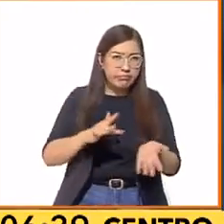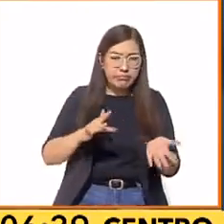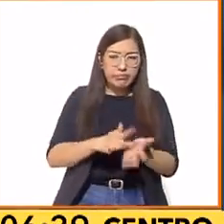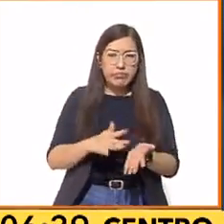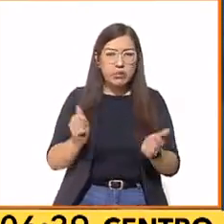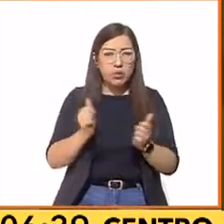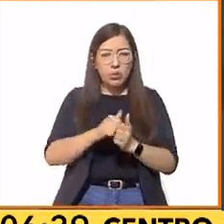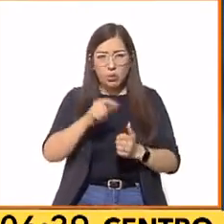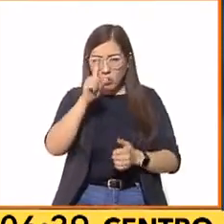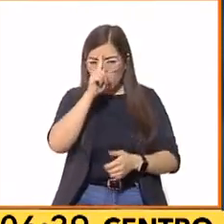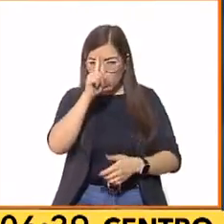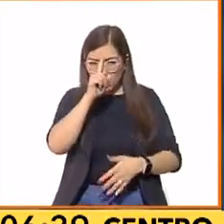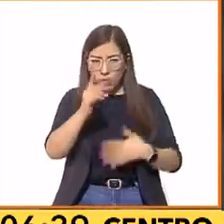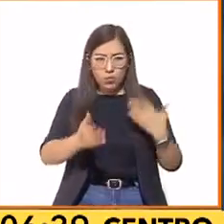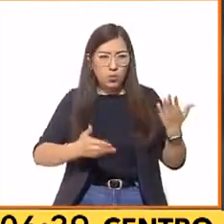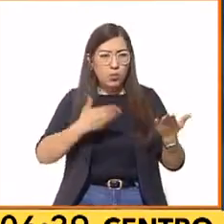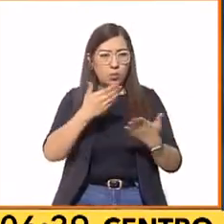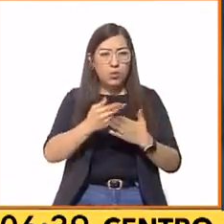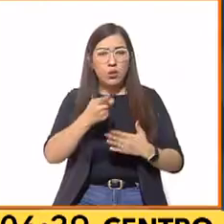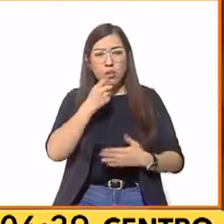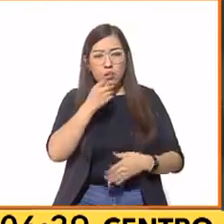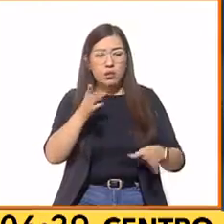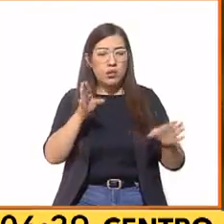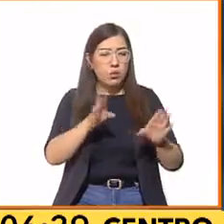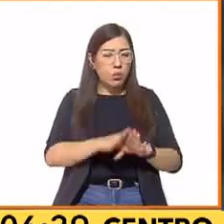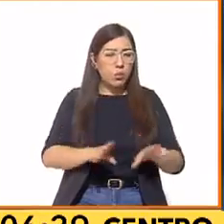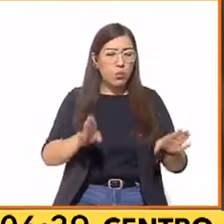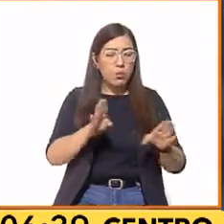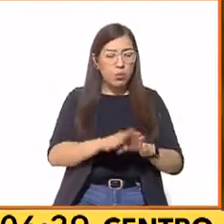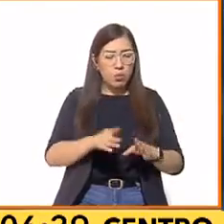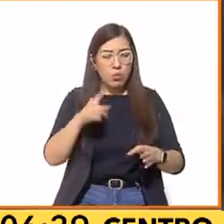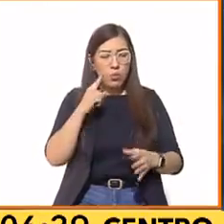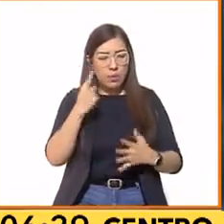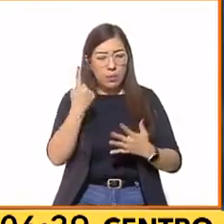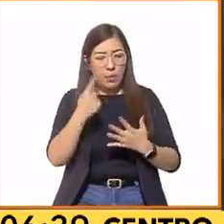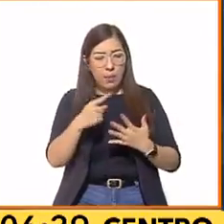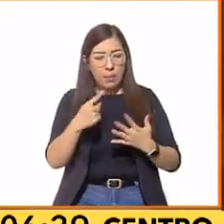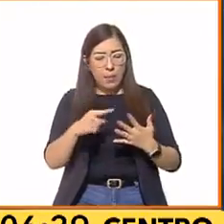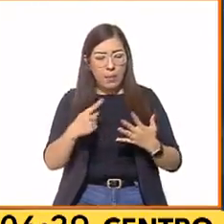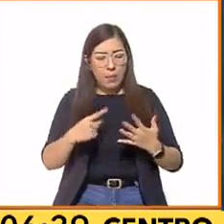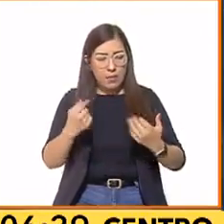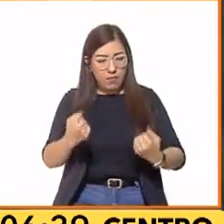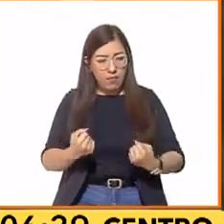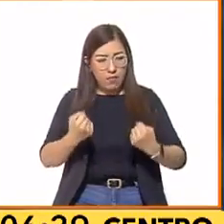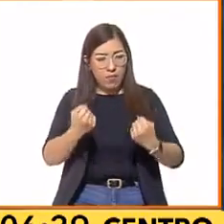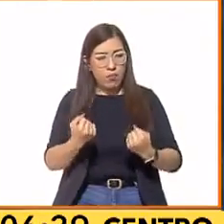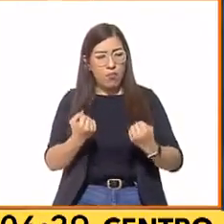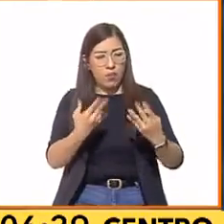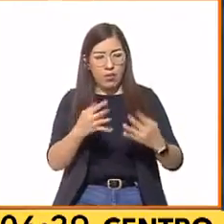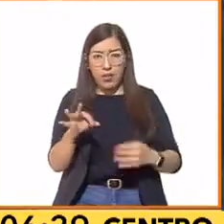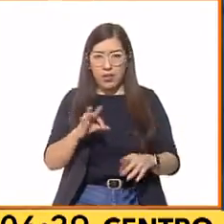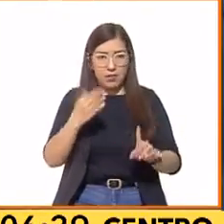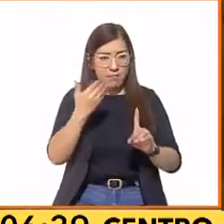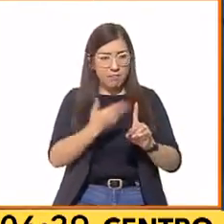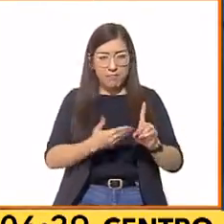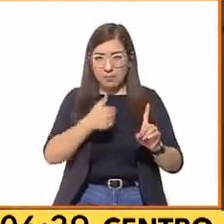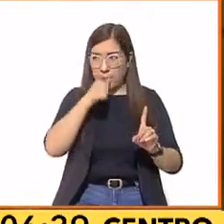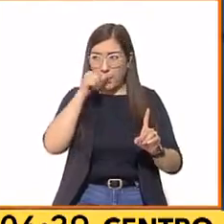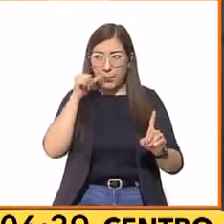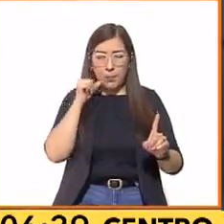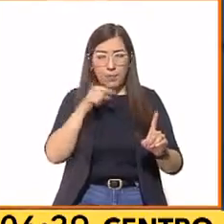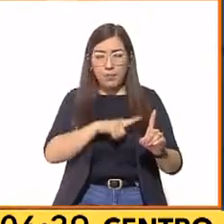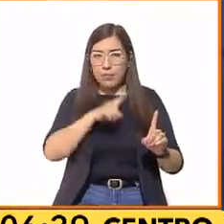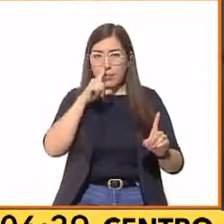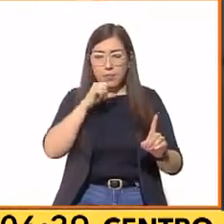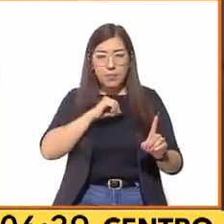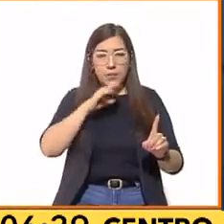consejos, indicándole por dónde seguir, dándole fortaleza. Yo creo que también Juárez no hubiera podido hacer lo que hizo sin